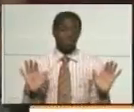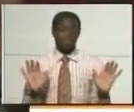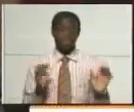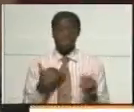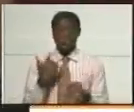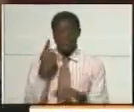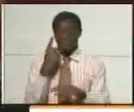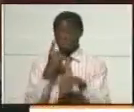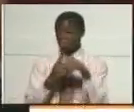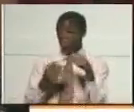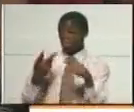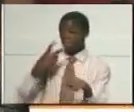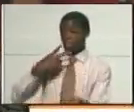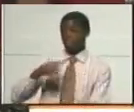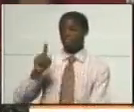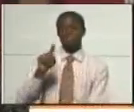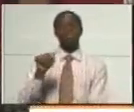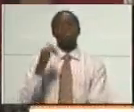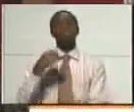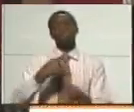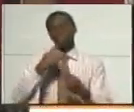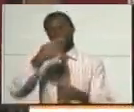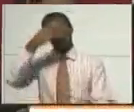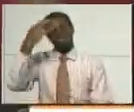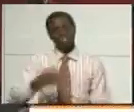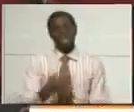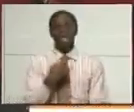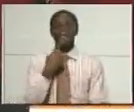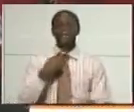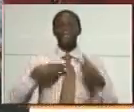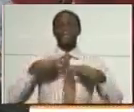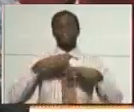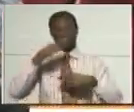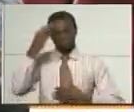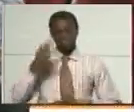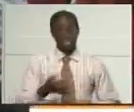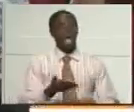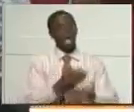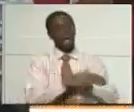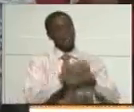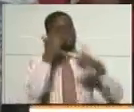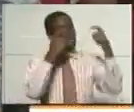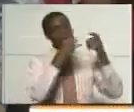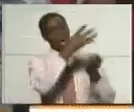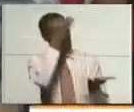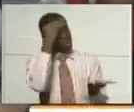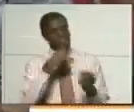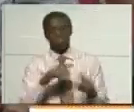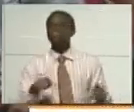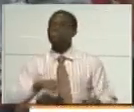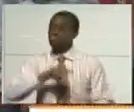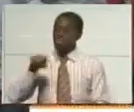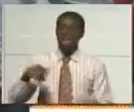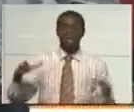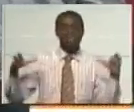no tienen a un presidente vacilante. Yo digo la cosa como es, así lo aprendimos con el comandante Chávez. Bandas